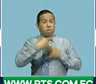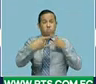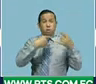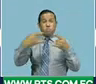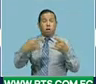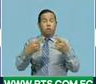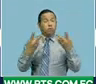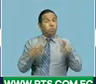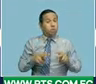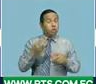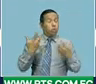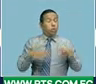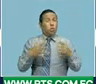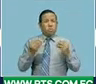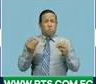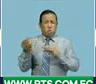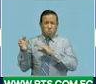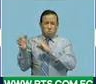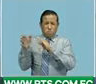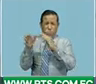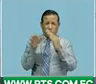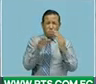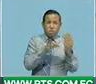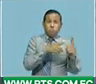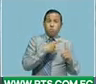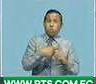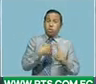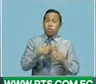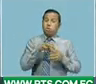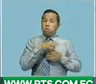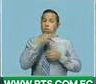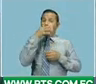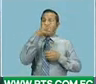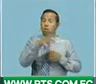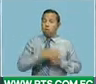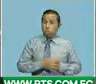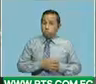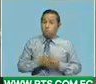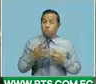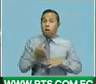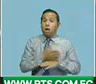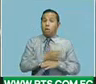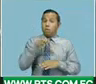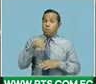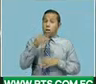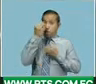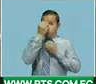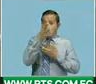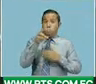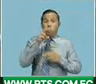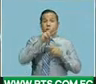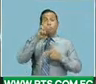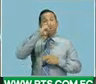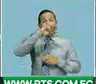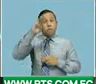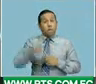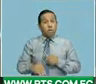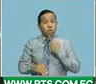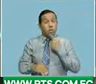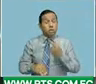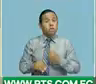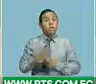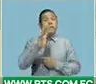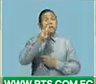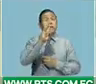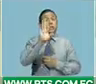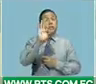entre positivos y probables para coronavirus. Además de que según el informe de este martes del Ministerio de Salud Pública, se indica que hay